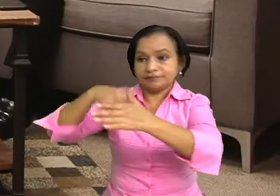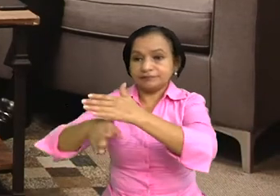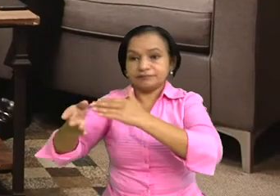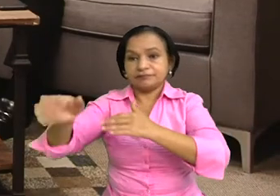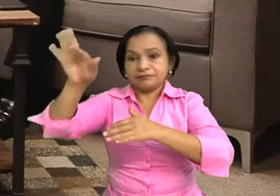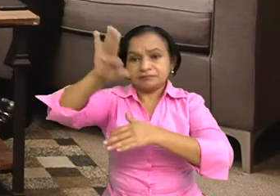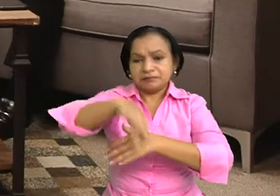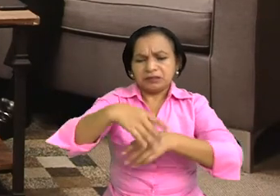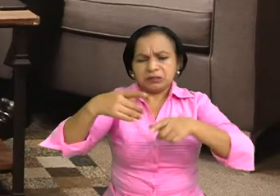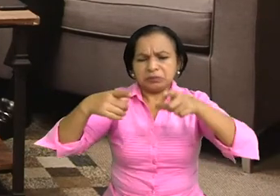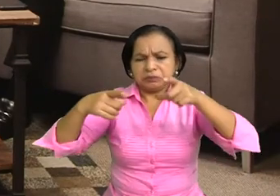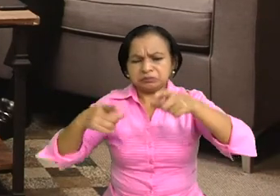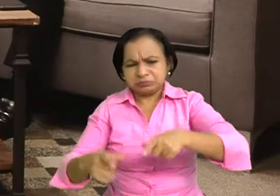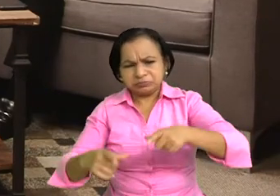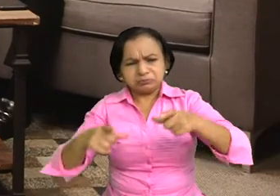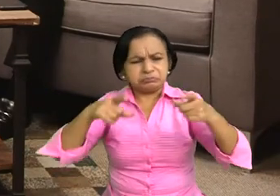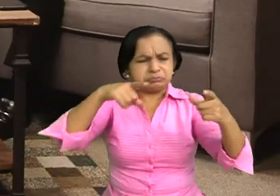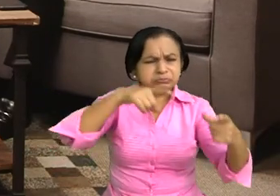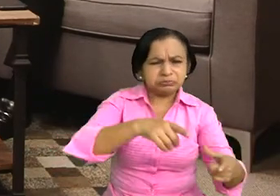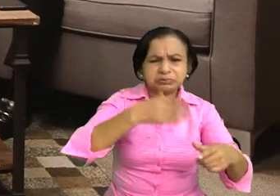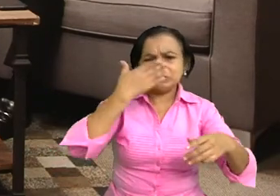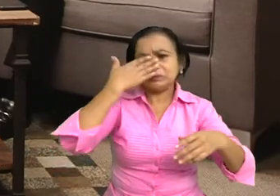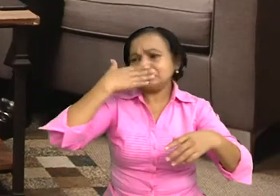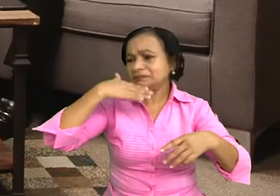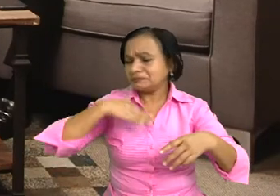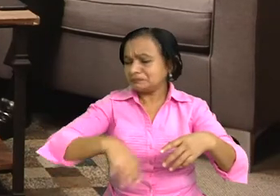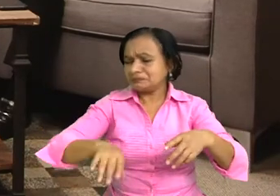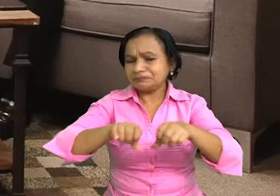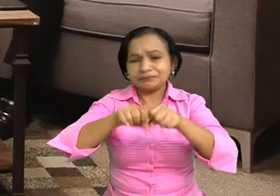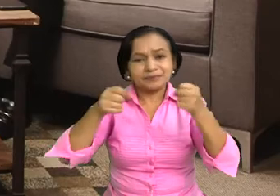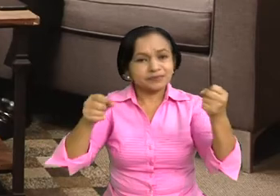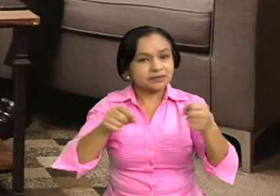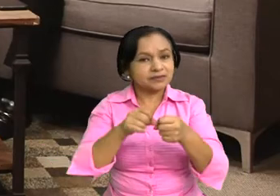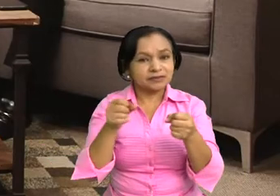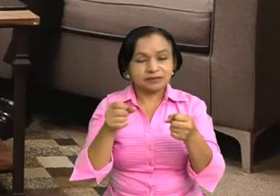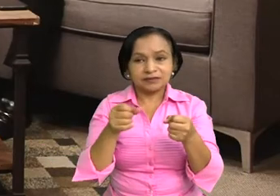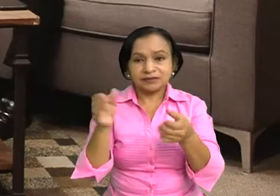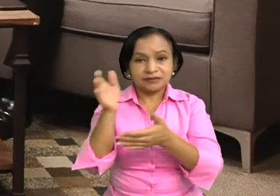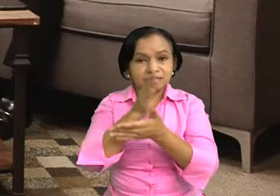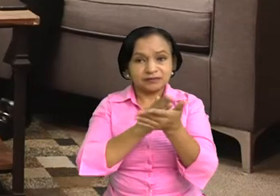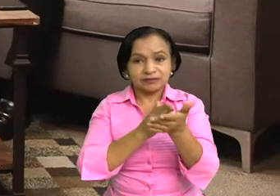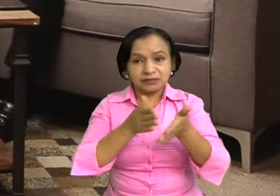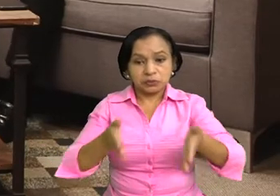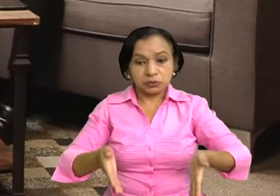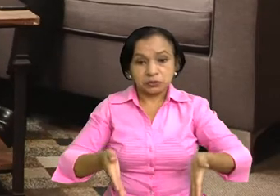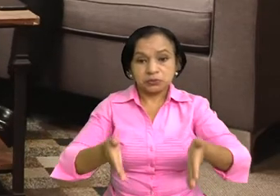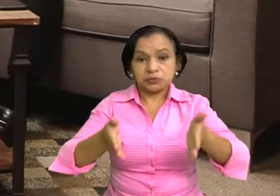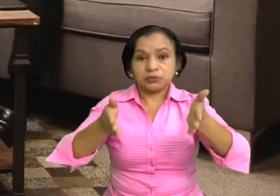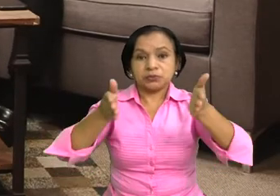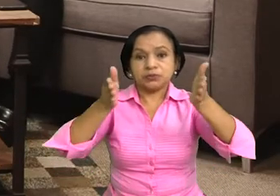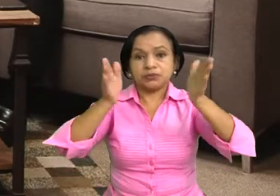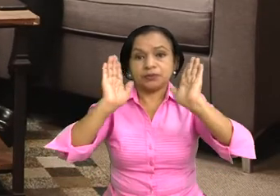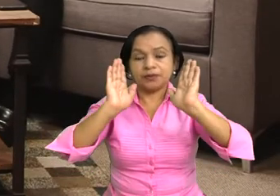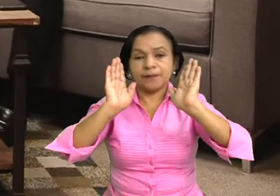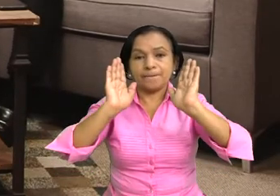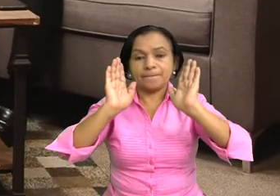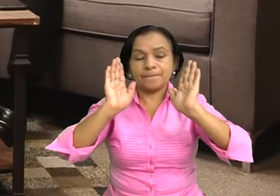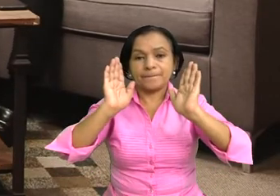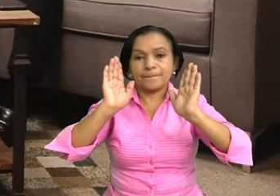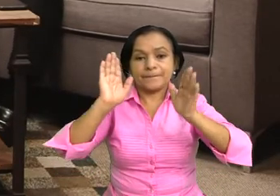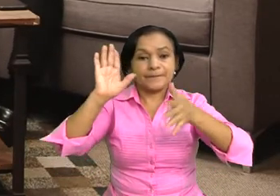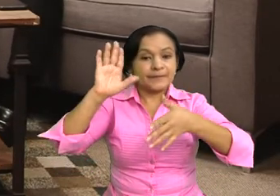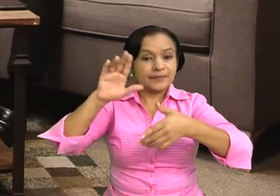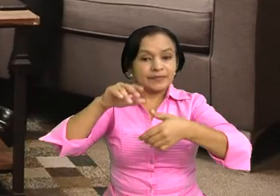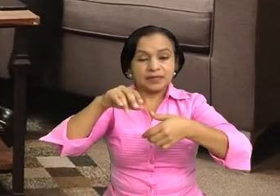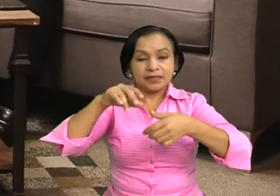destruidas, llenas totalmente de baches, e incluso parte de la carretera panamericana en